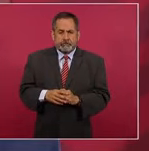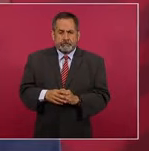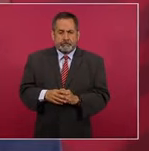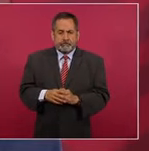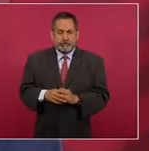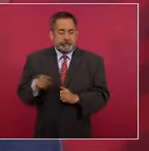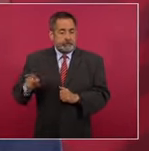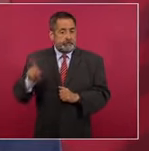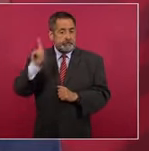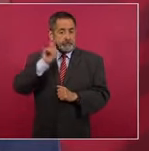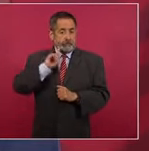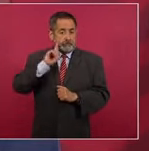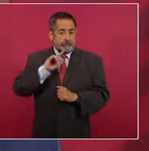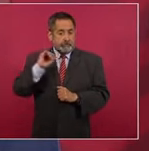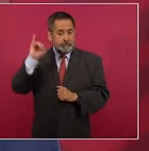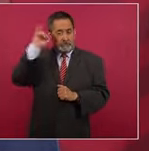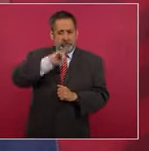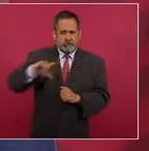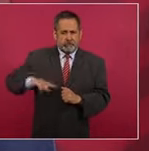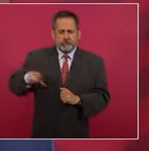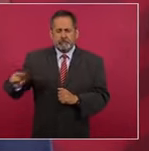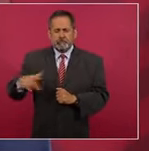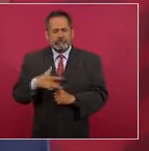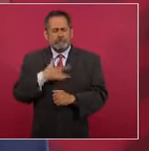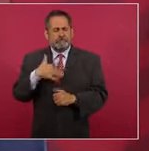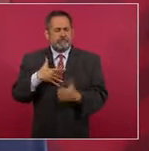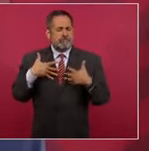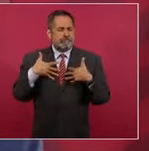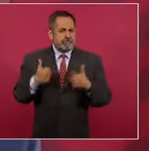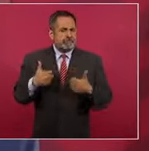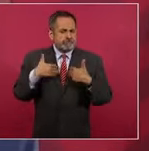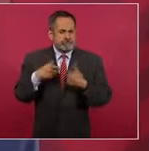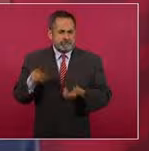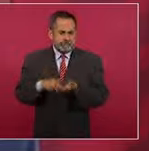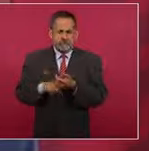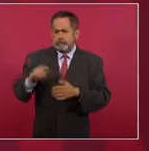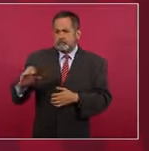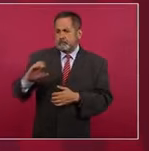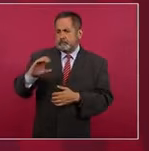la jefa de gobierno es una mujer sensible, Claudia Sheinbaum,